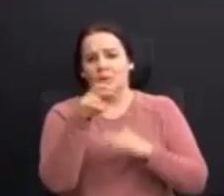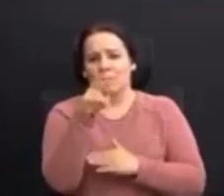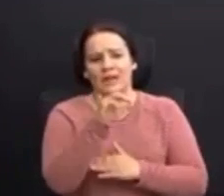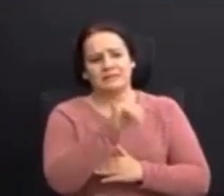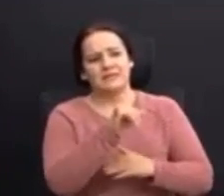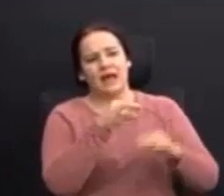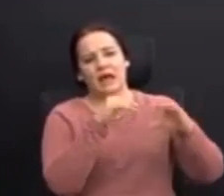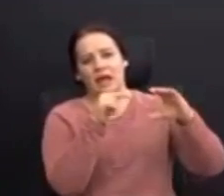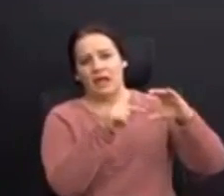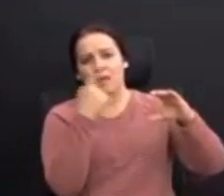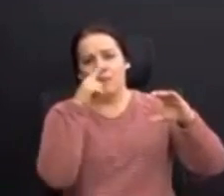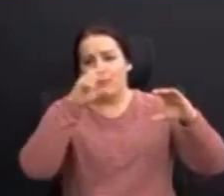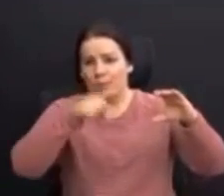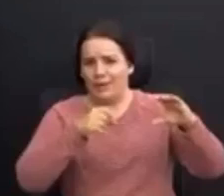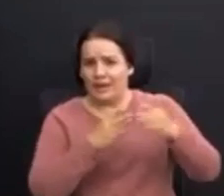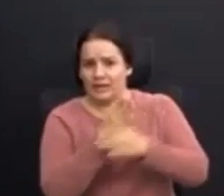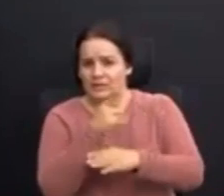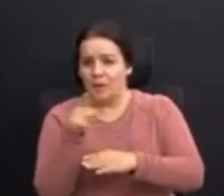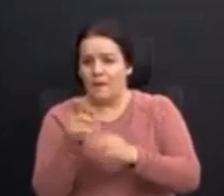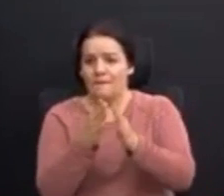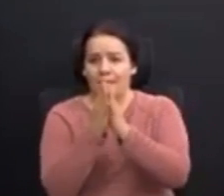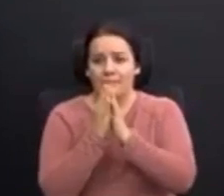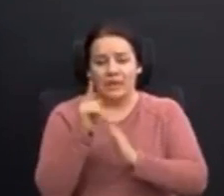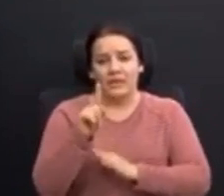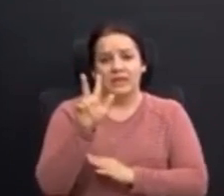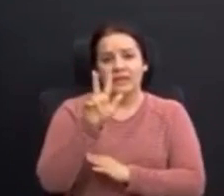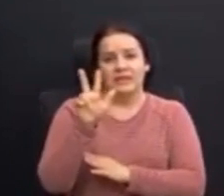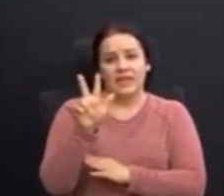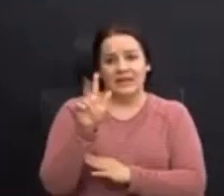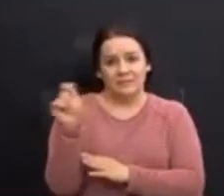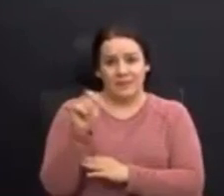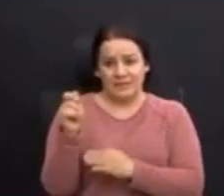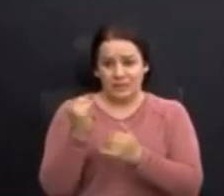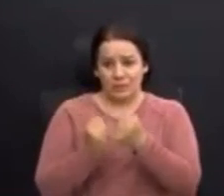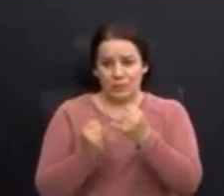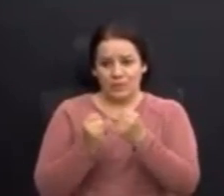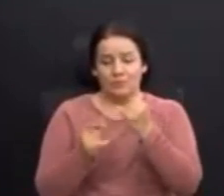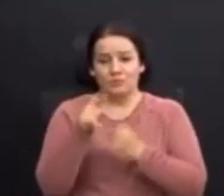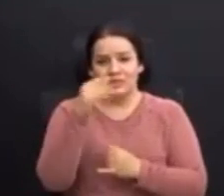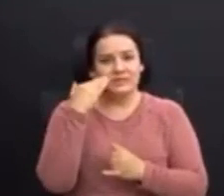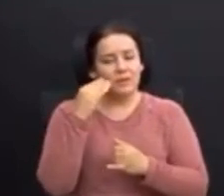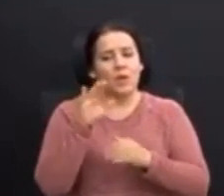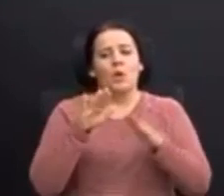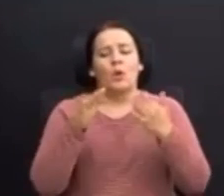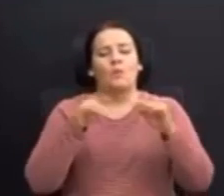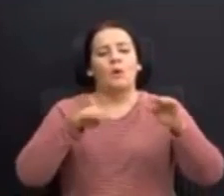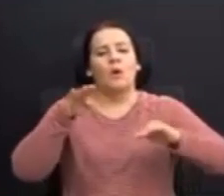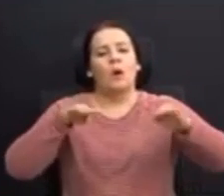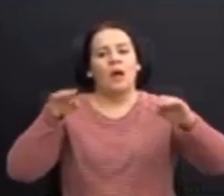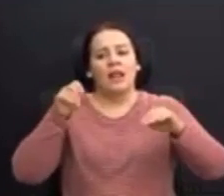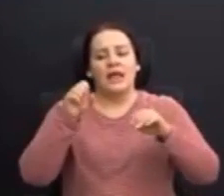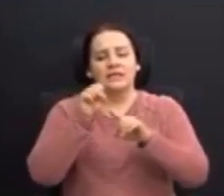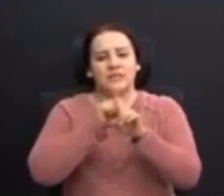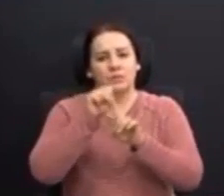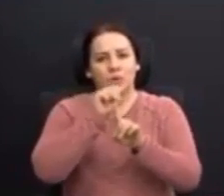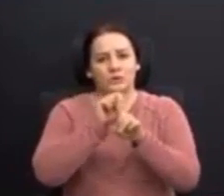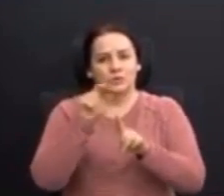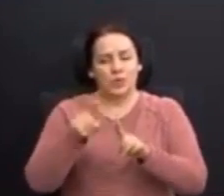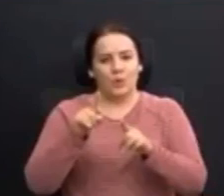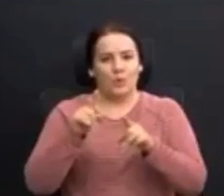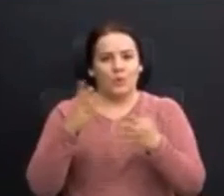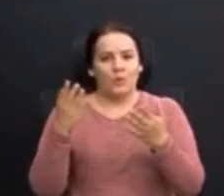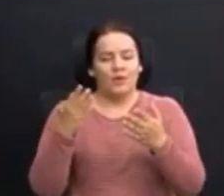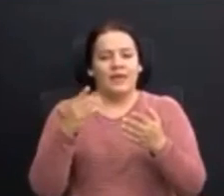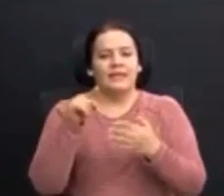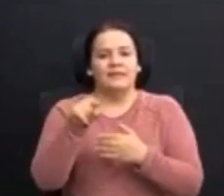para acceder a ellos, le van a pedir un flujo de caja los últimos 3 meses, cuando usted sabe cómo están los flujos de caja los últimos 3 meses. Le van a pedir garantías, las garantías